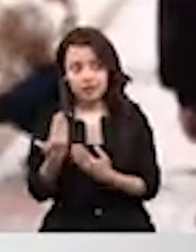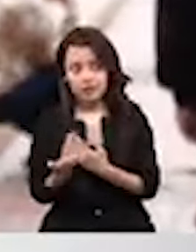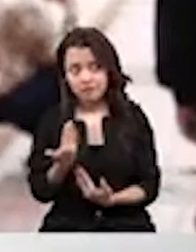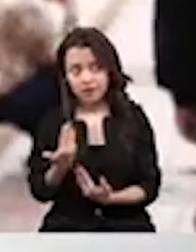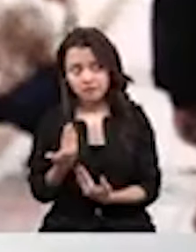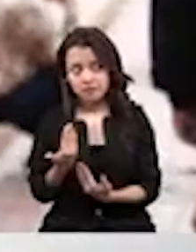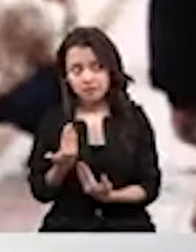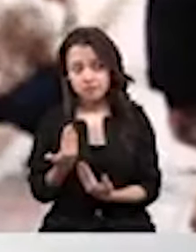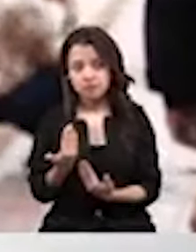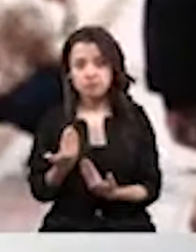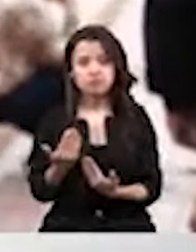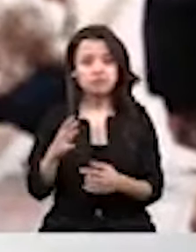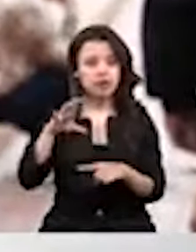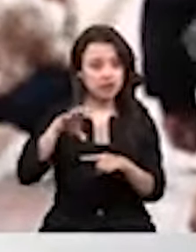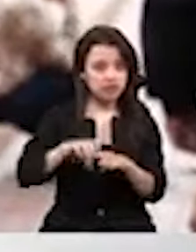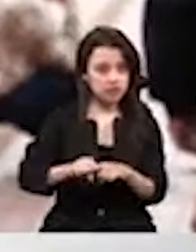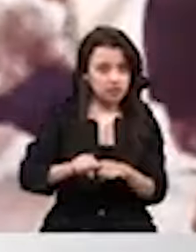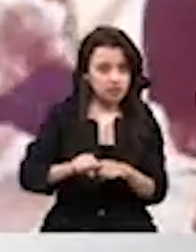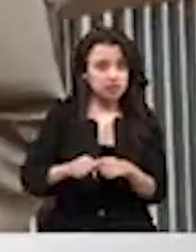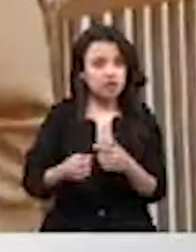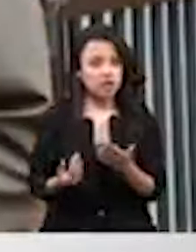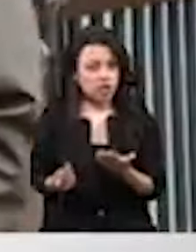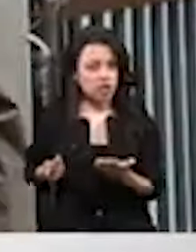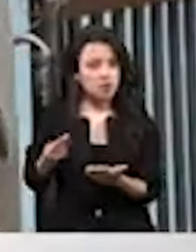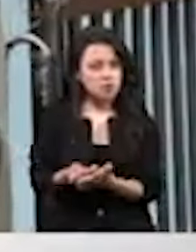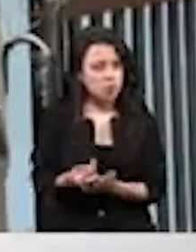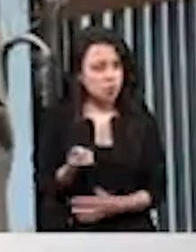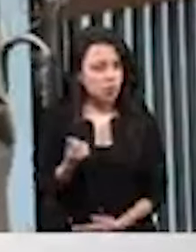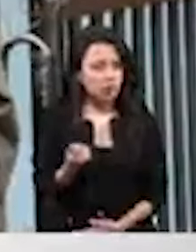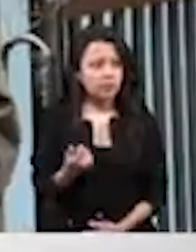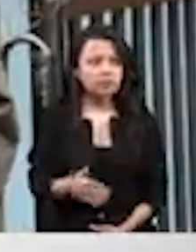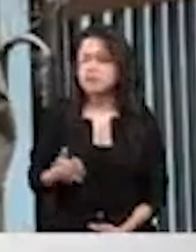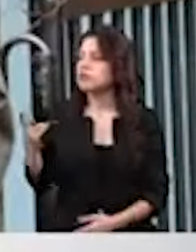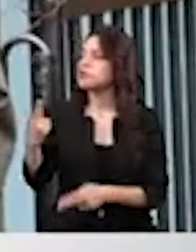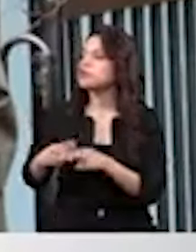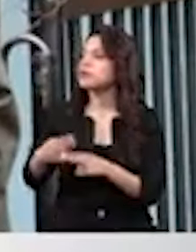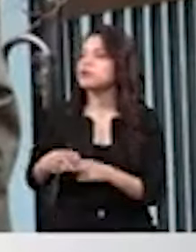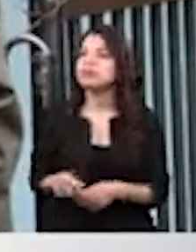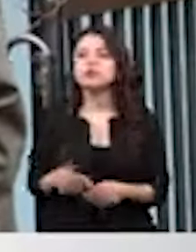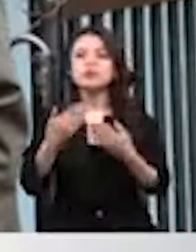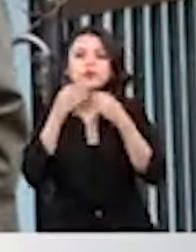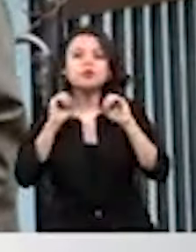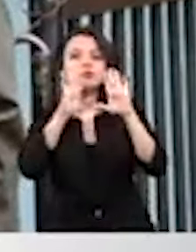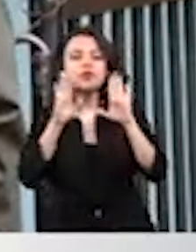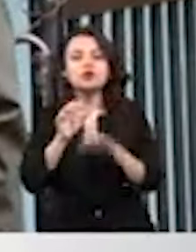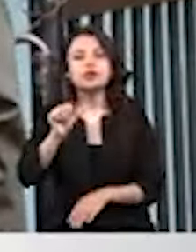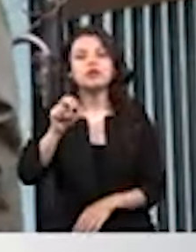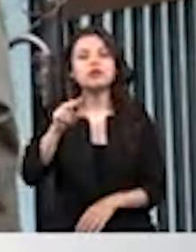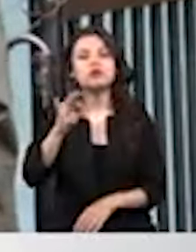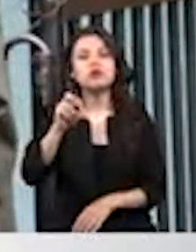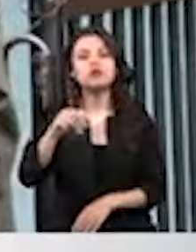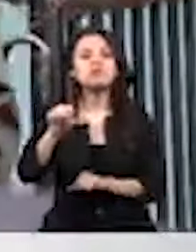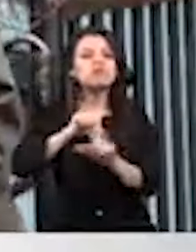tan fácil es sacar las citas y cuánto están pagando. Hola, ¿cómo estás? ¿Cómo es tu nombre? Hola, buenos días, Antonio Borges. Don Antonio, ¿qué trámite